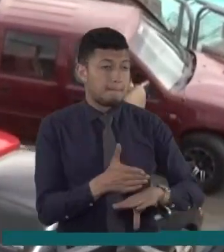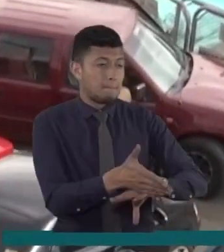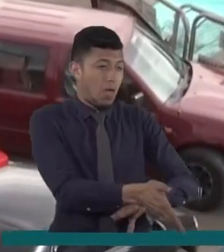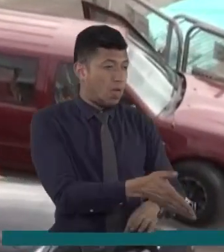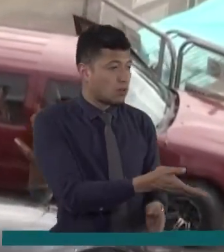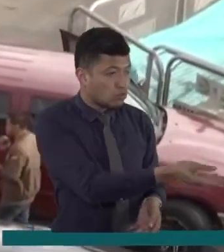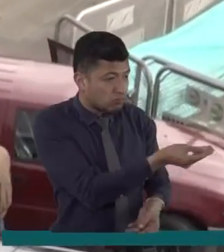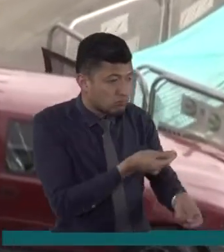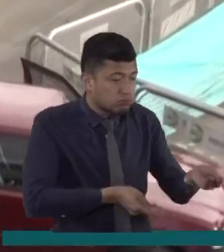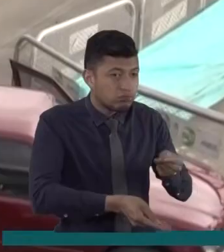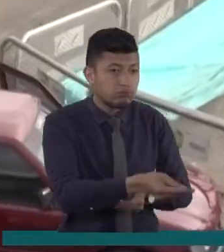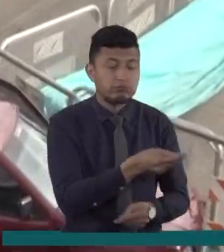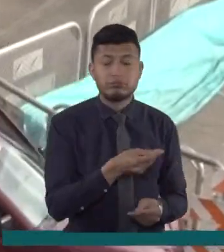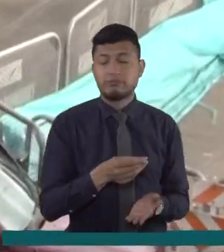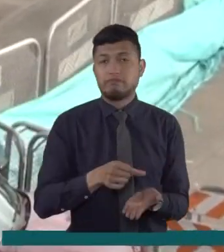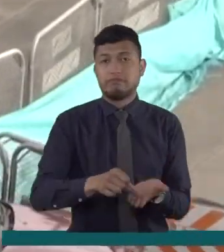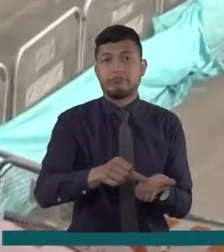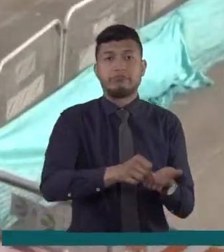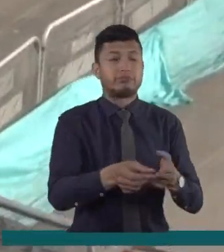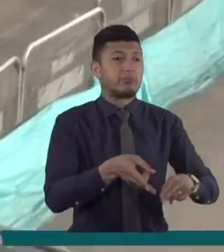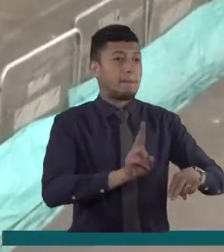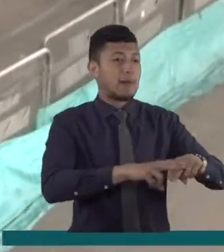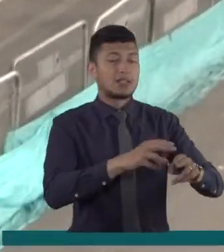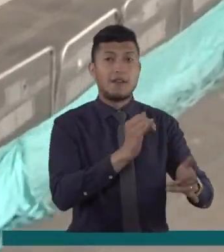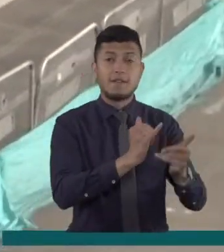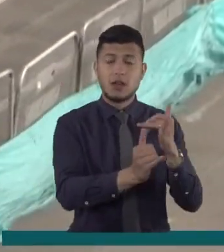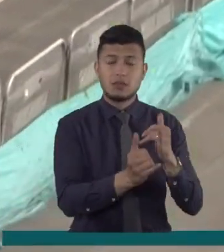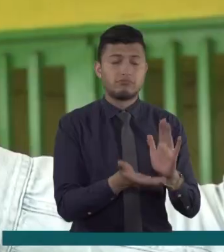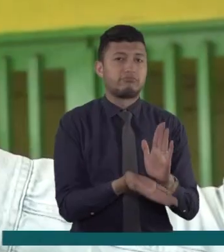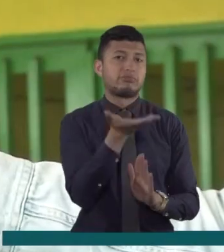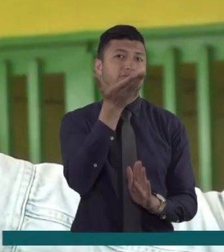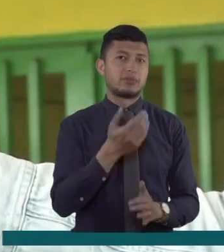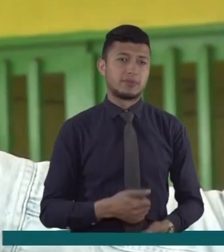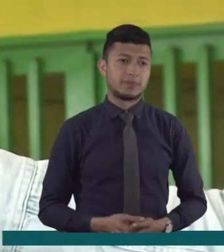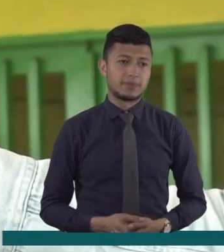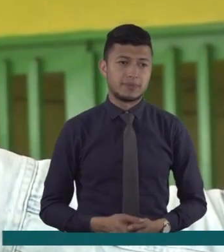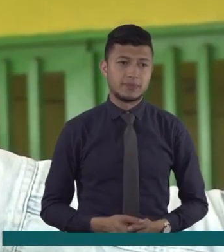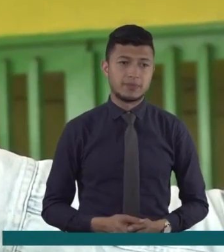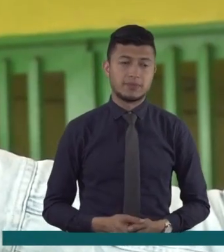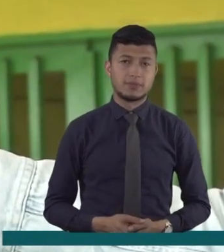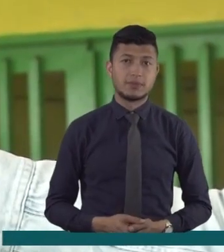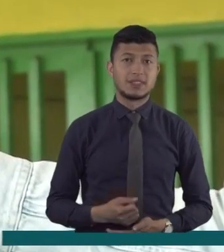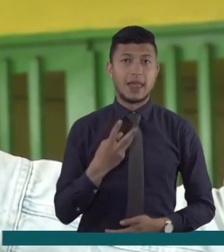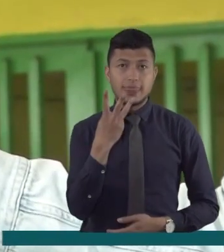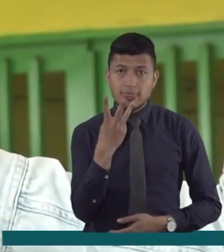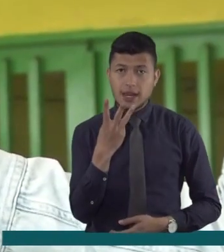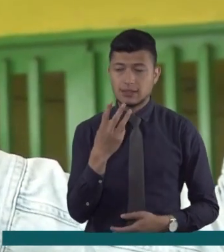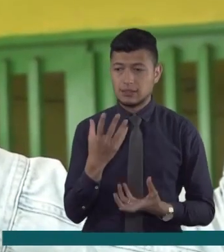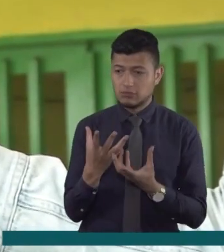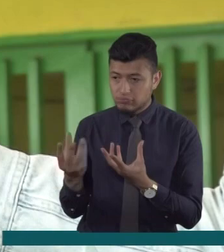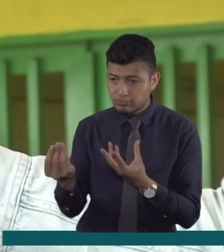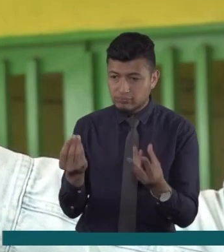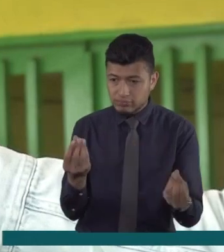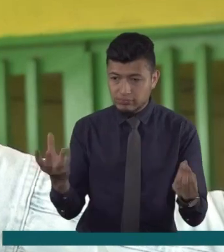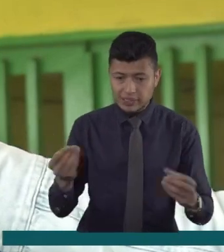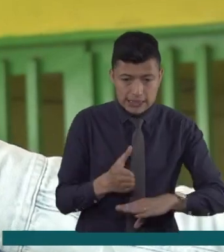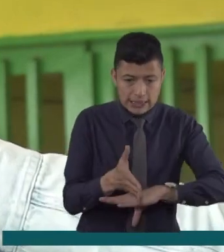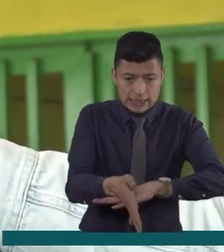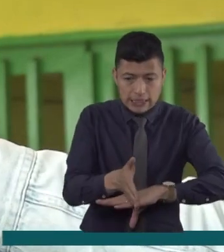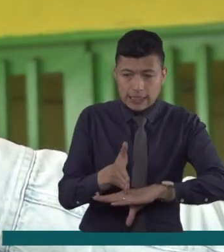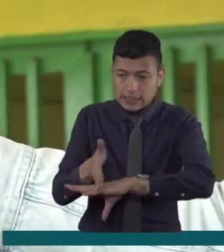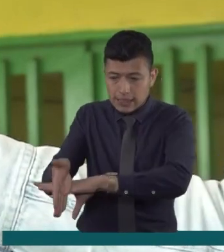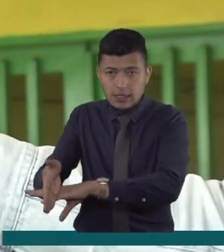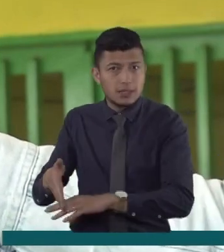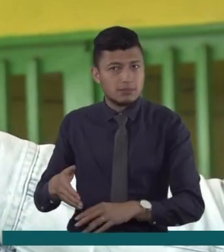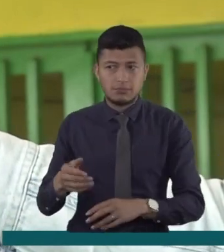medio de intermediarios El costo para el consumidor final Se incrementa son tres tres núcleos para que le llegue al cliente en vez de que si llega directamente